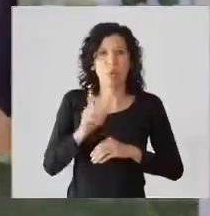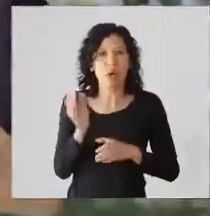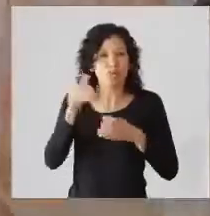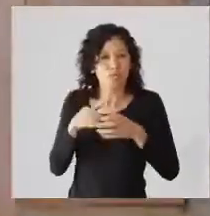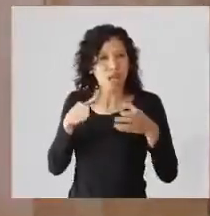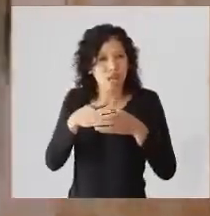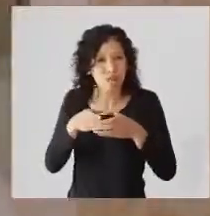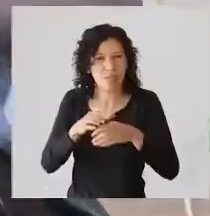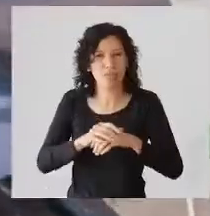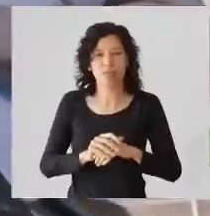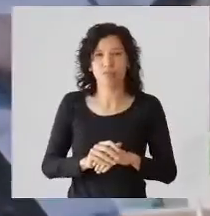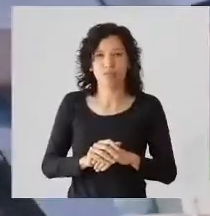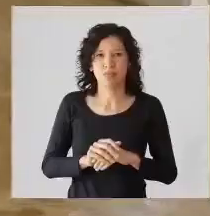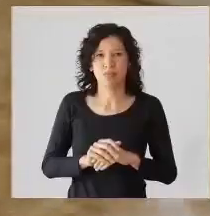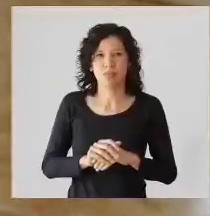Súmate a nuestro equipo.